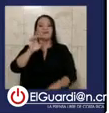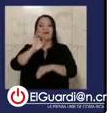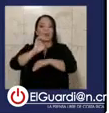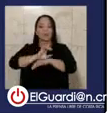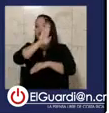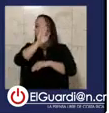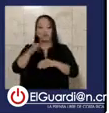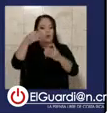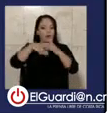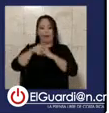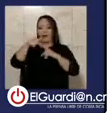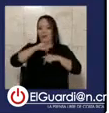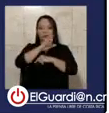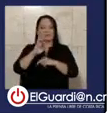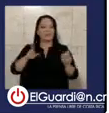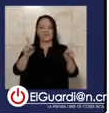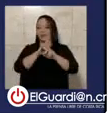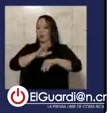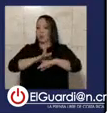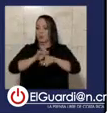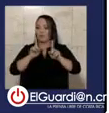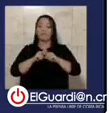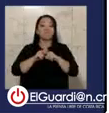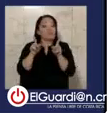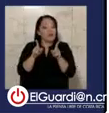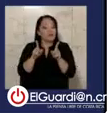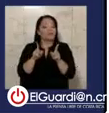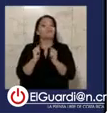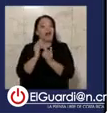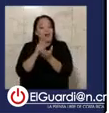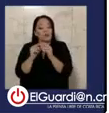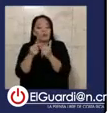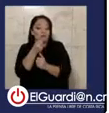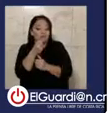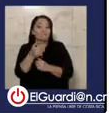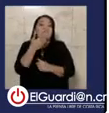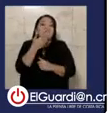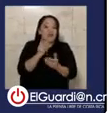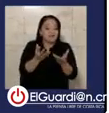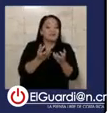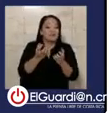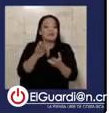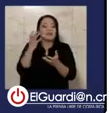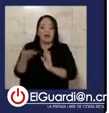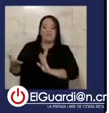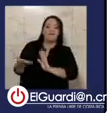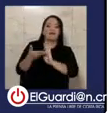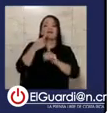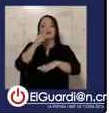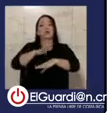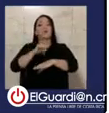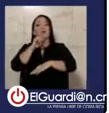ingresó a Costa Rica. Sin embargo, las malas intenciones intentaron endosarnos ese trabajo.